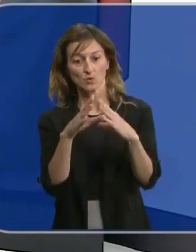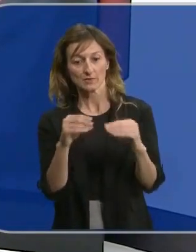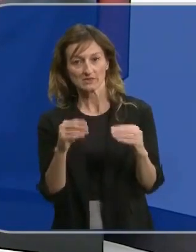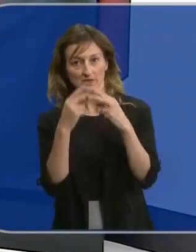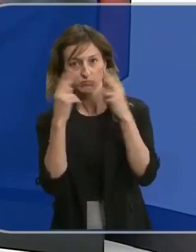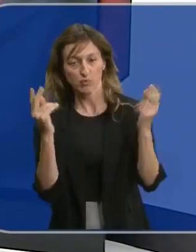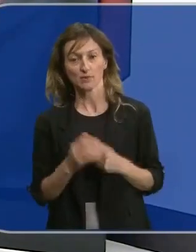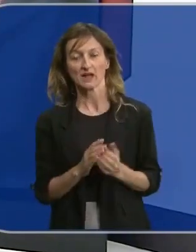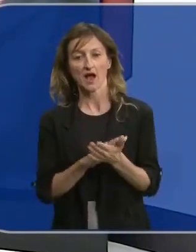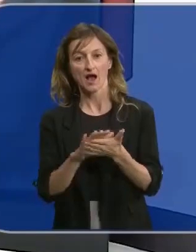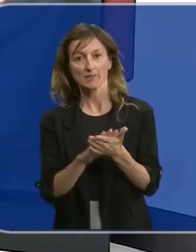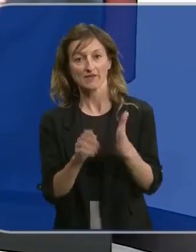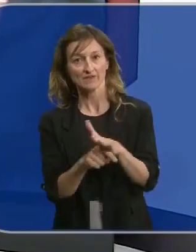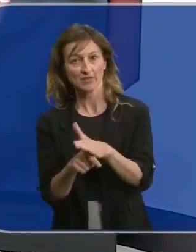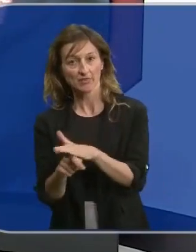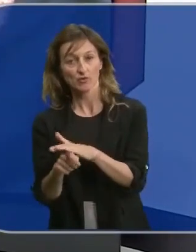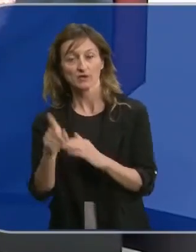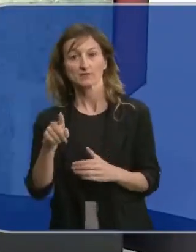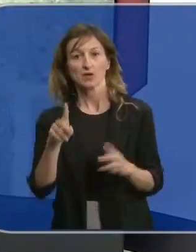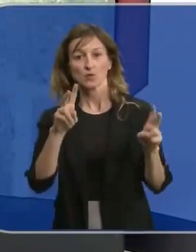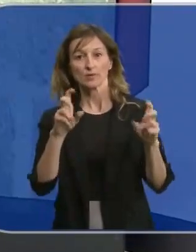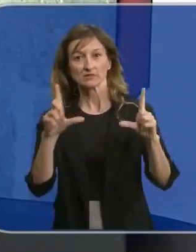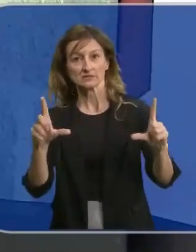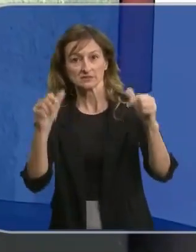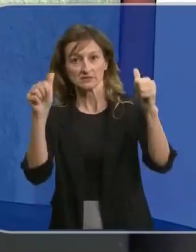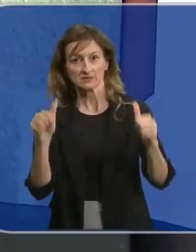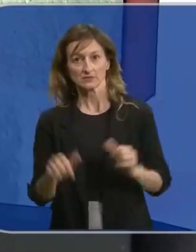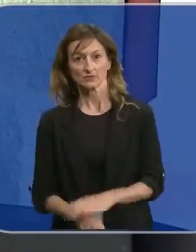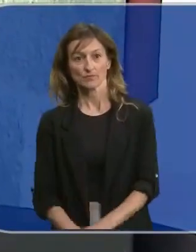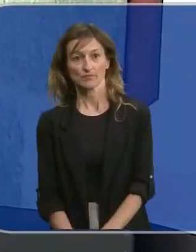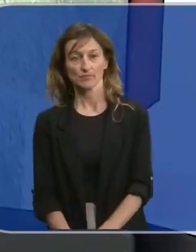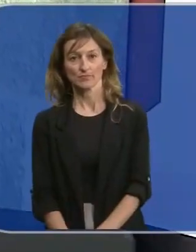universidades públicas para hablar de financiación y de nuevas titulaciones